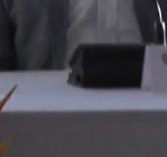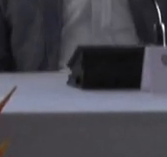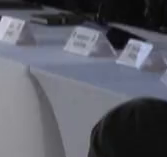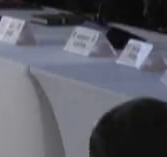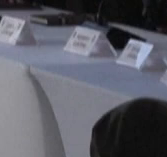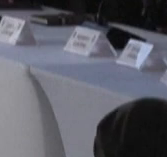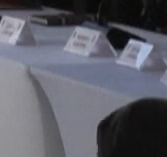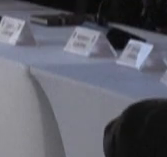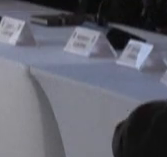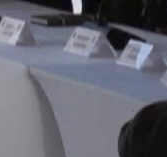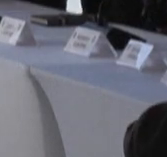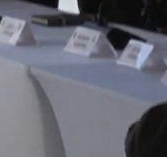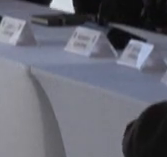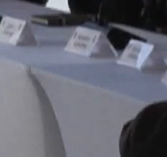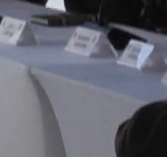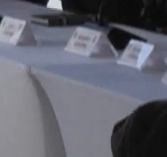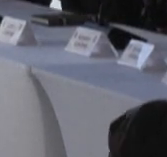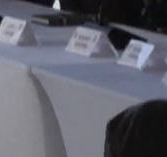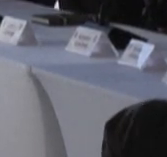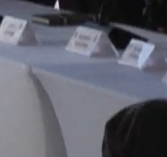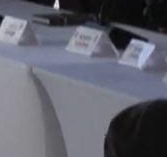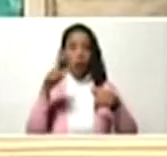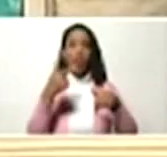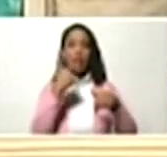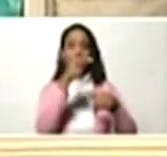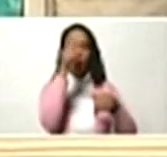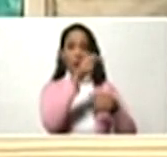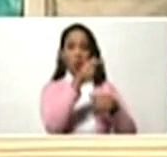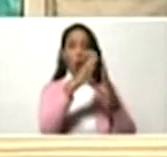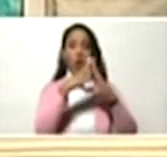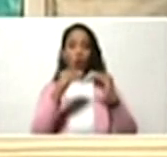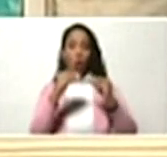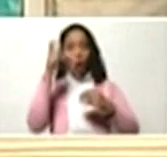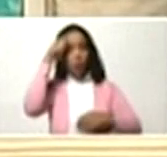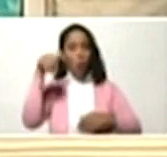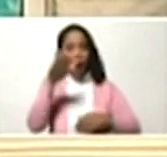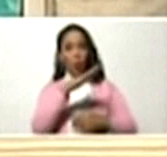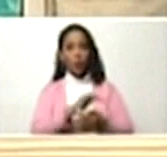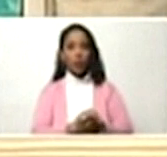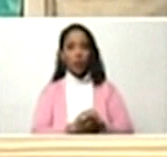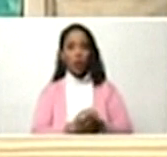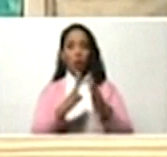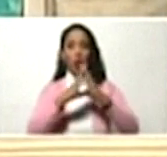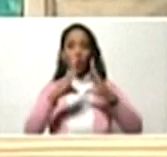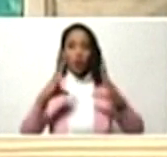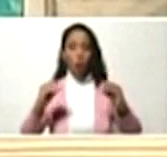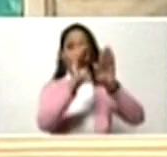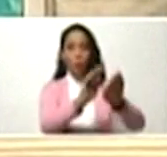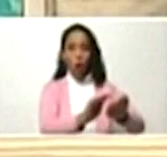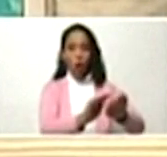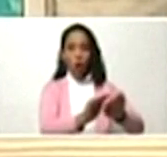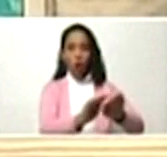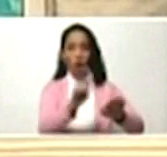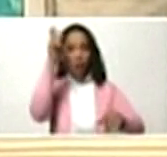son los países garantes en las negociaciones el presidente Nicolás Maduro mostró respaldo el proceso todo el apoyo